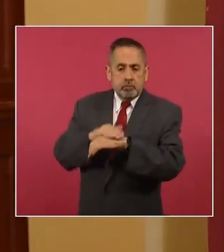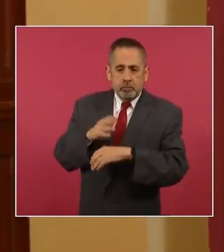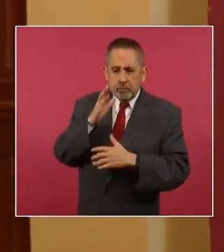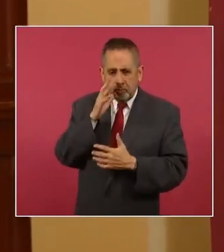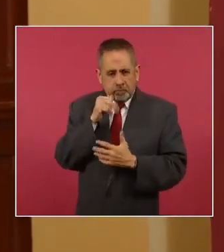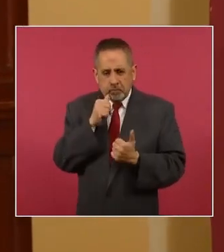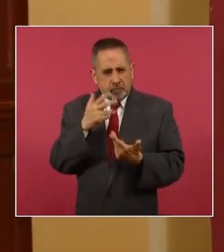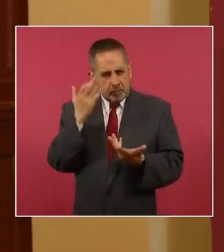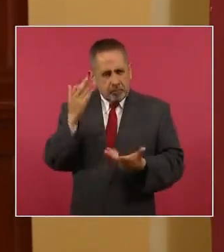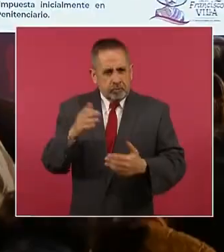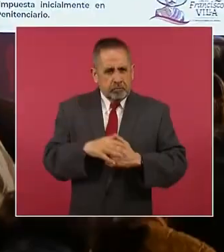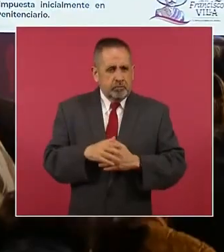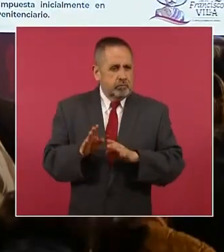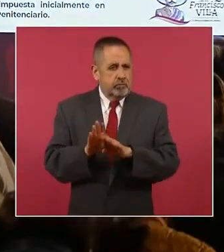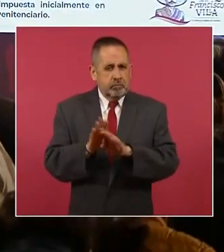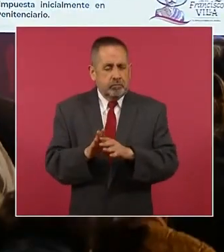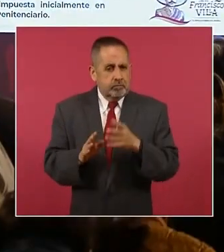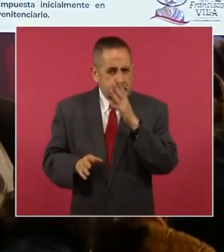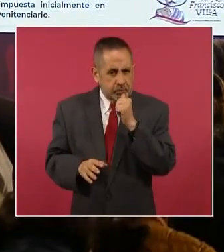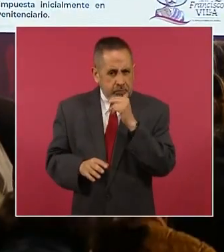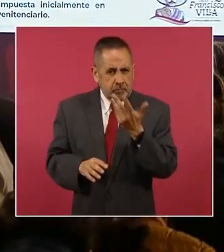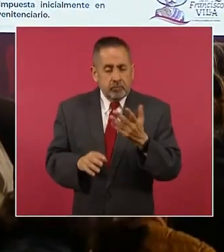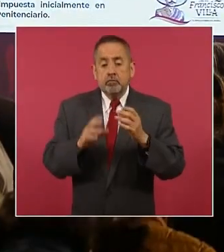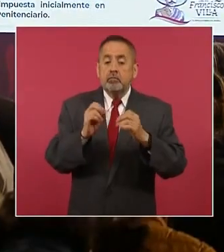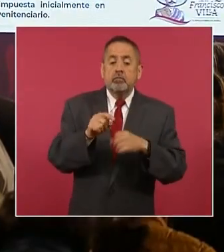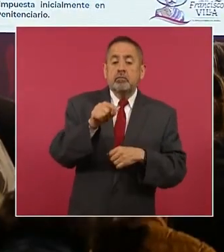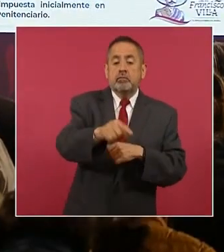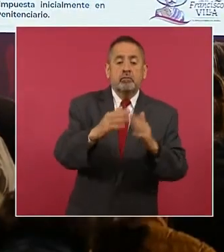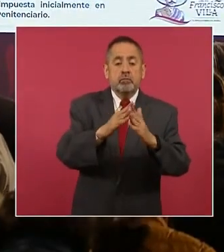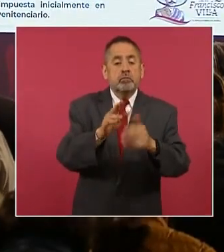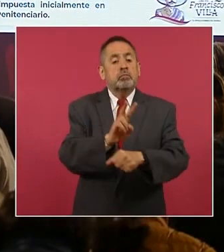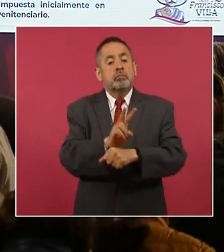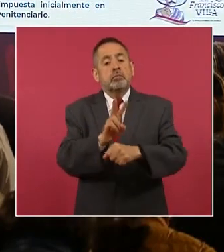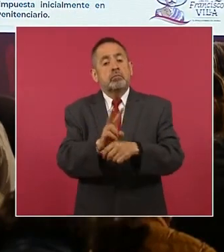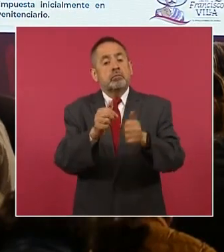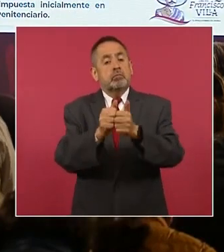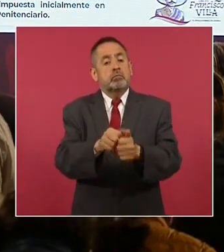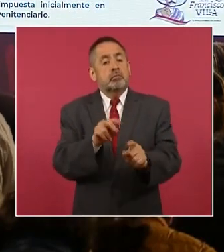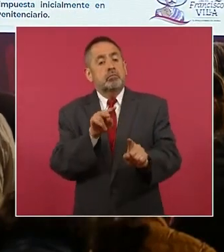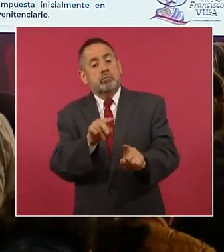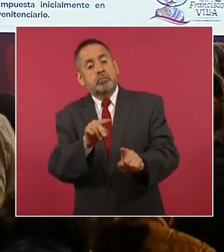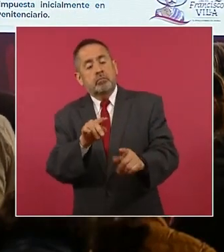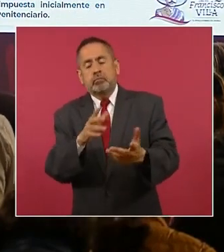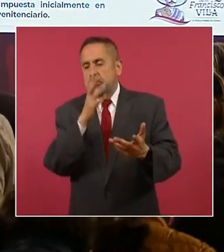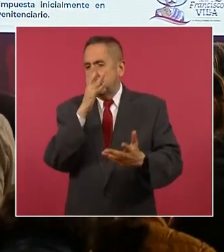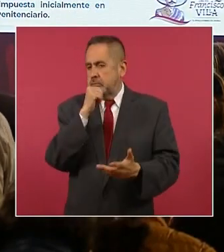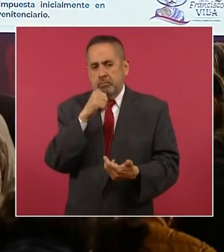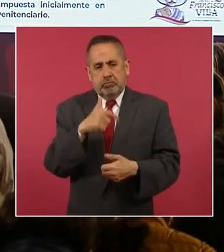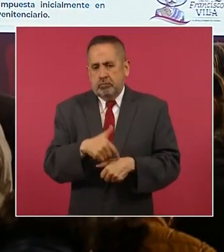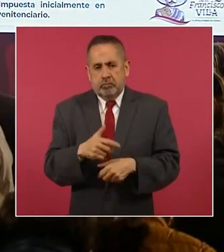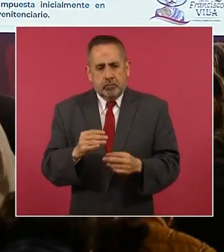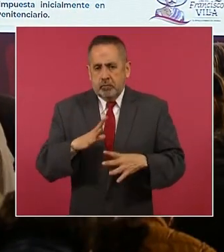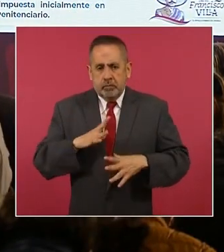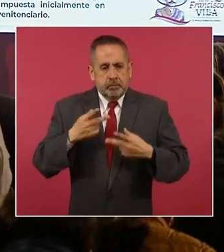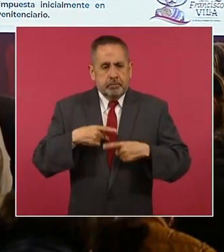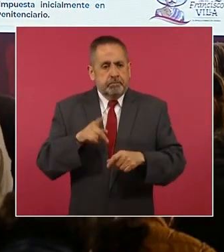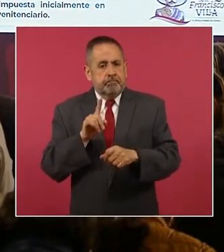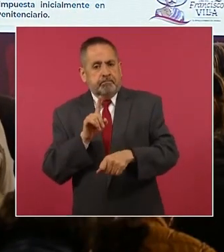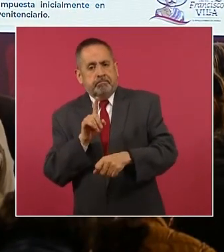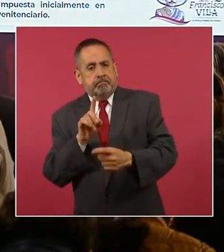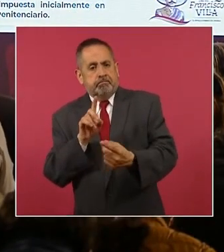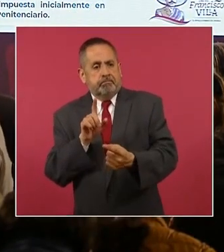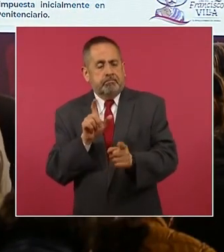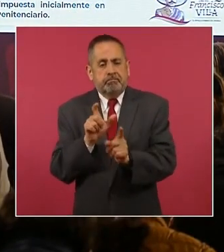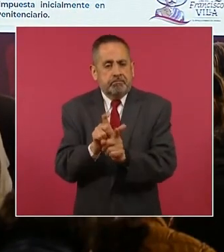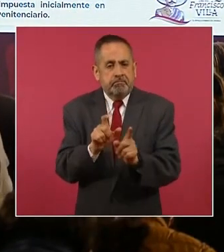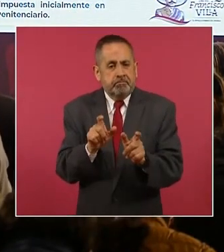en turno que puedan llevar a cabo la vigilancia de esta persona. Con estos